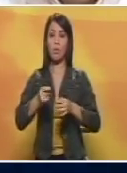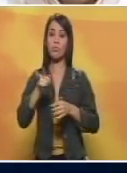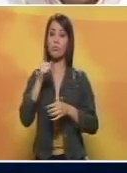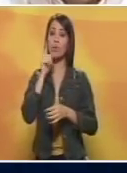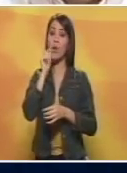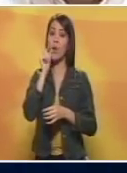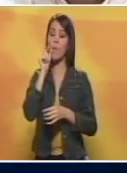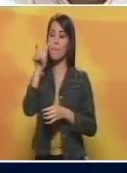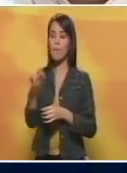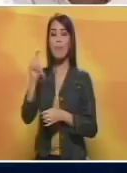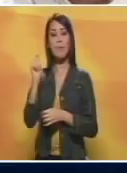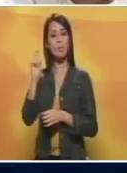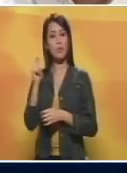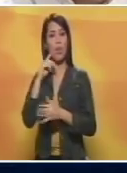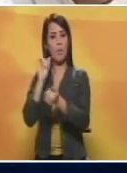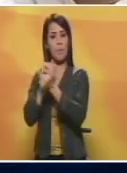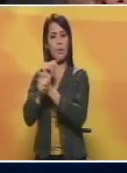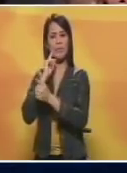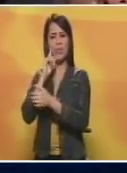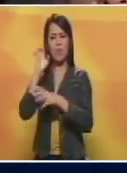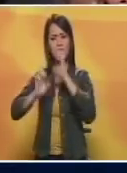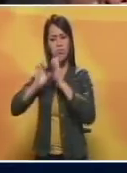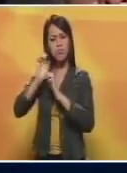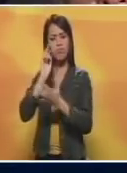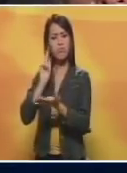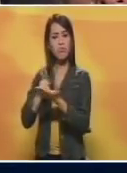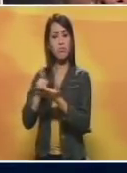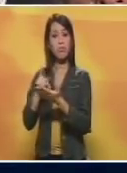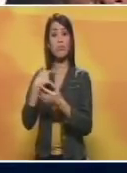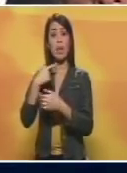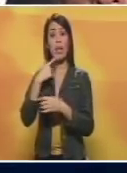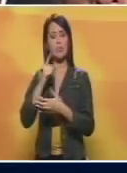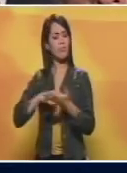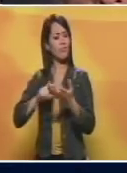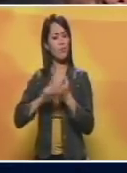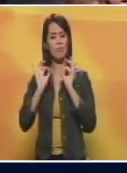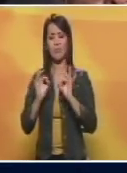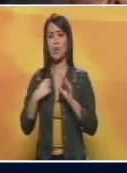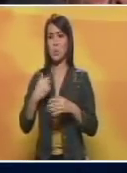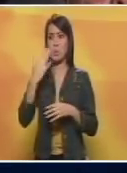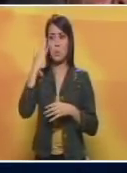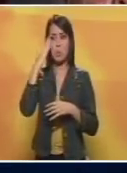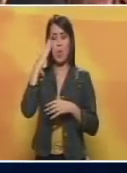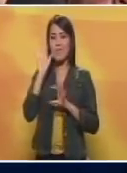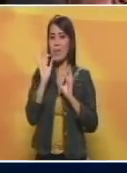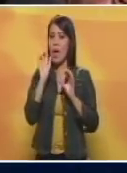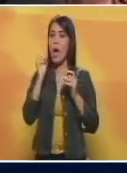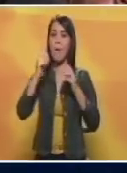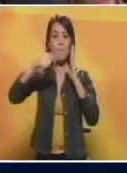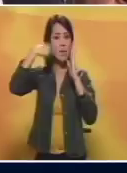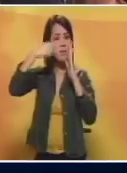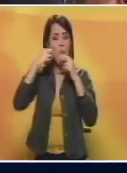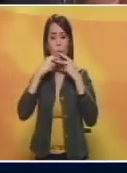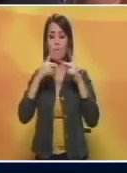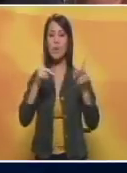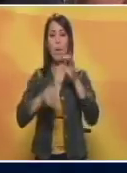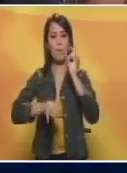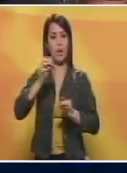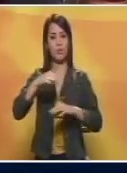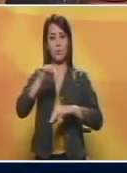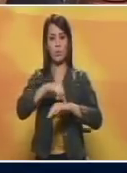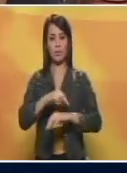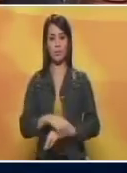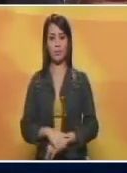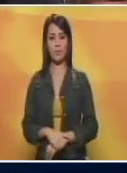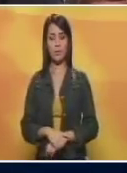con juan requesens al momento de la audiencia sostuvo el total desconocimiento de los vídeos publicados por el ejecutivo nacional